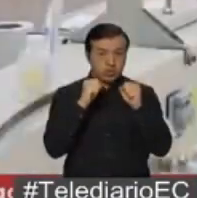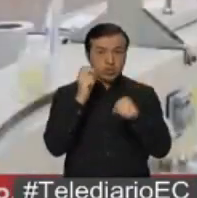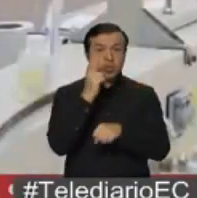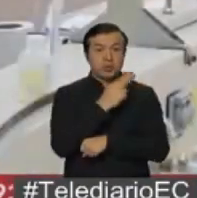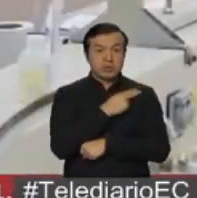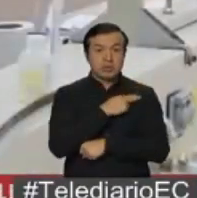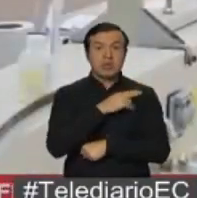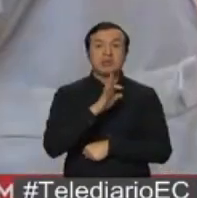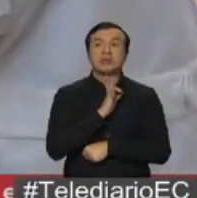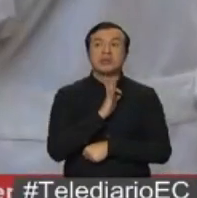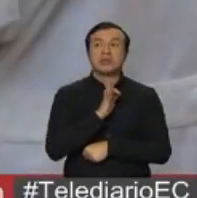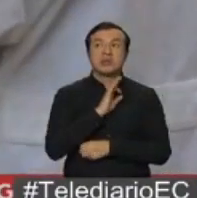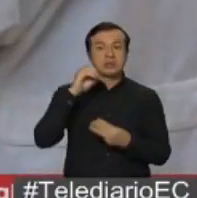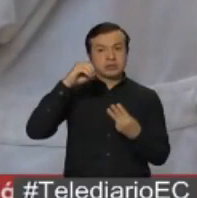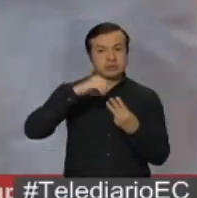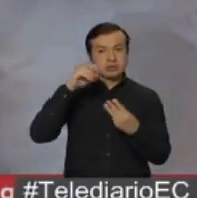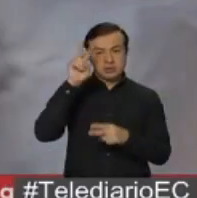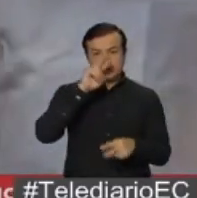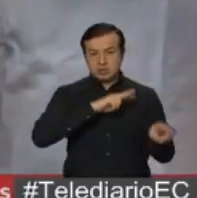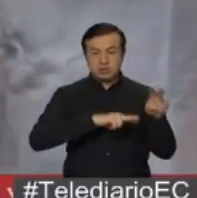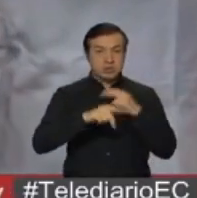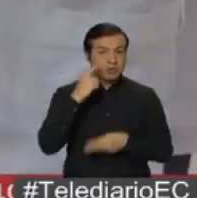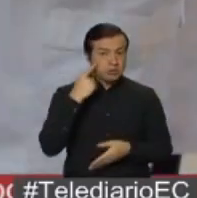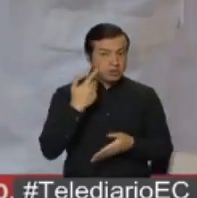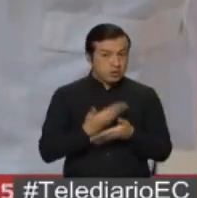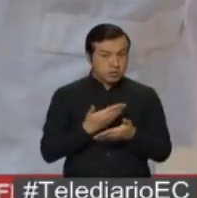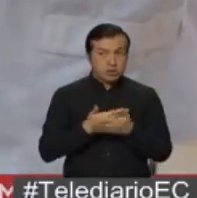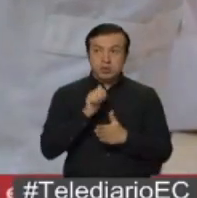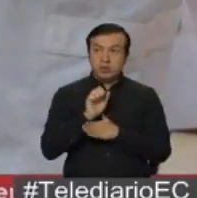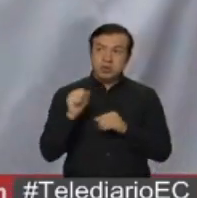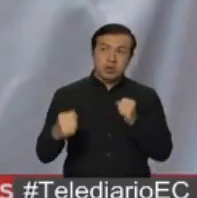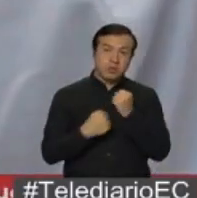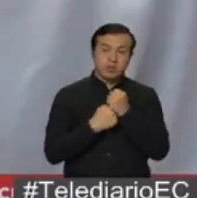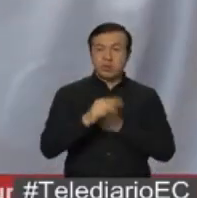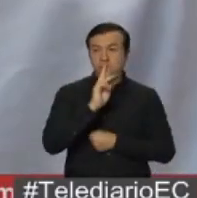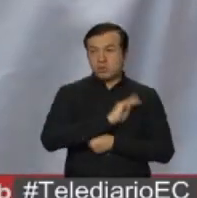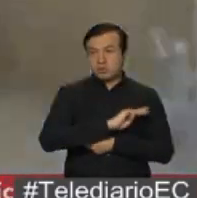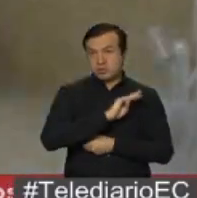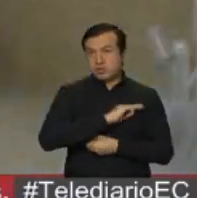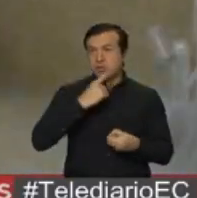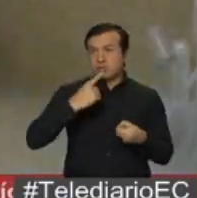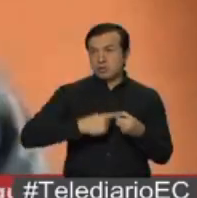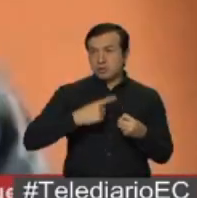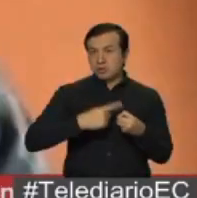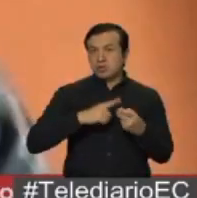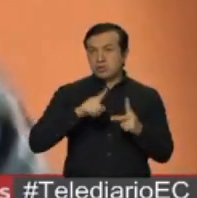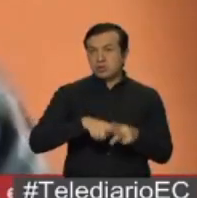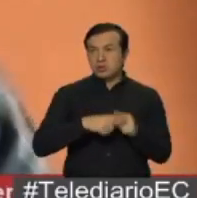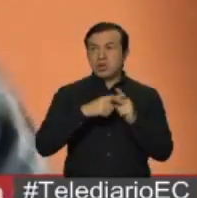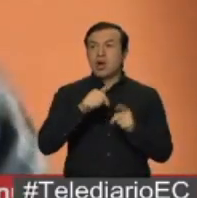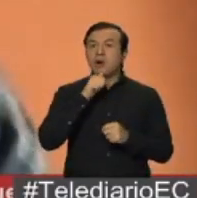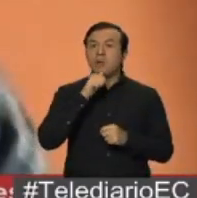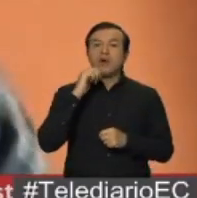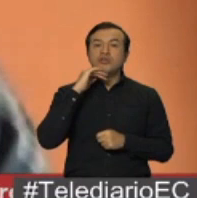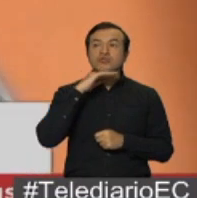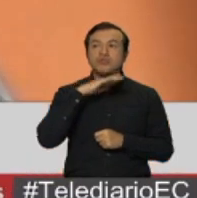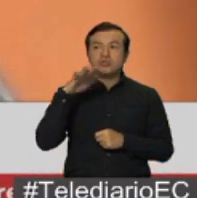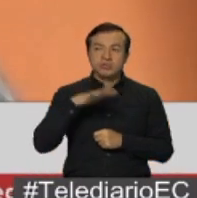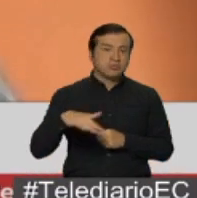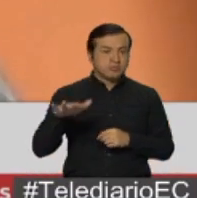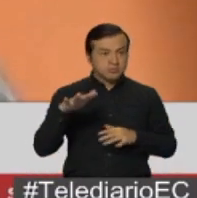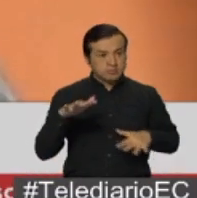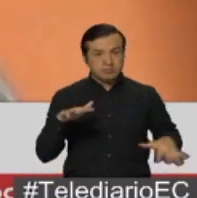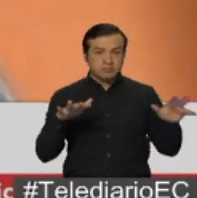universidad técnica equinoccial buscarán evidencias en ecuador con apoyo del municipio de quito por si comenzar a analizar las aguas residuales entonces